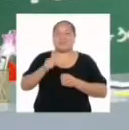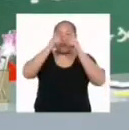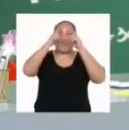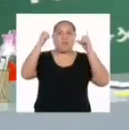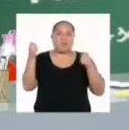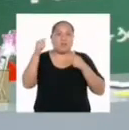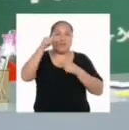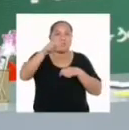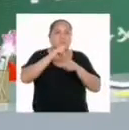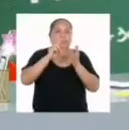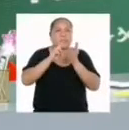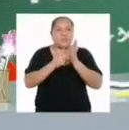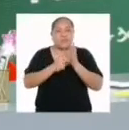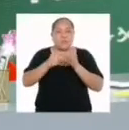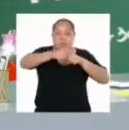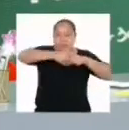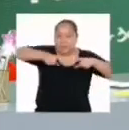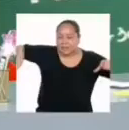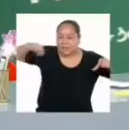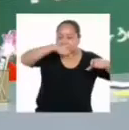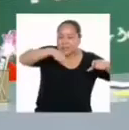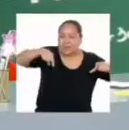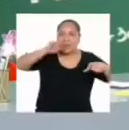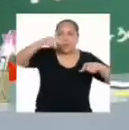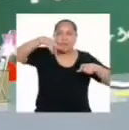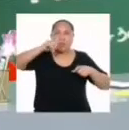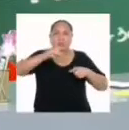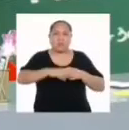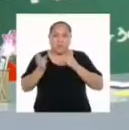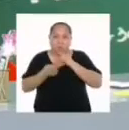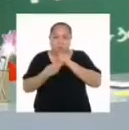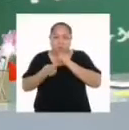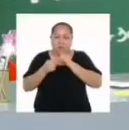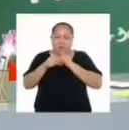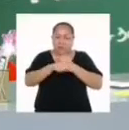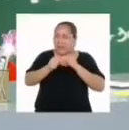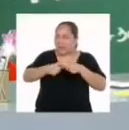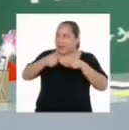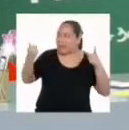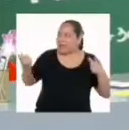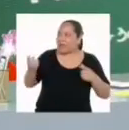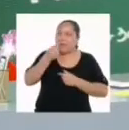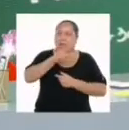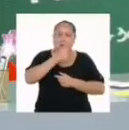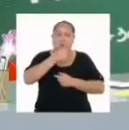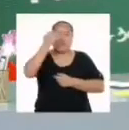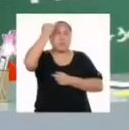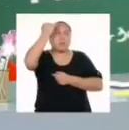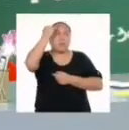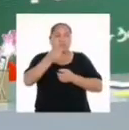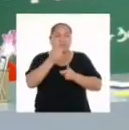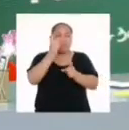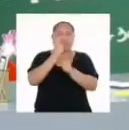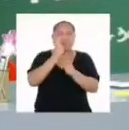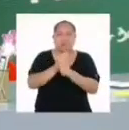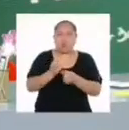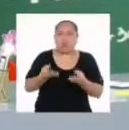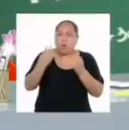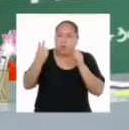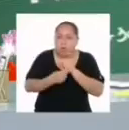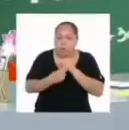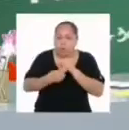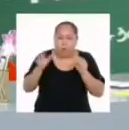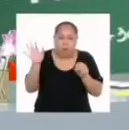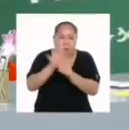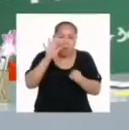¡Wow! Eso quiere decir que una zanja de infiltración puede almacenar esa cantidad de agua. Imagino que para saber exactamente la